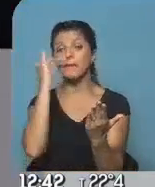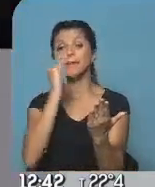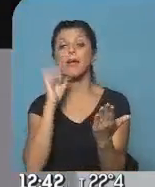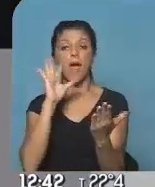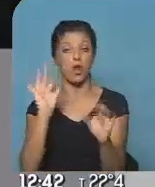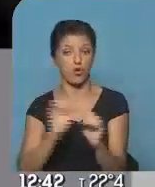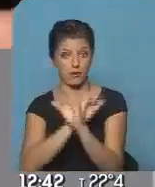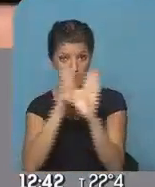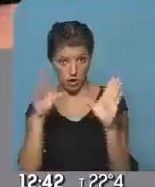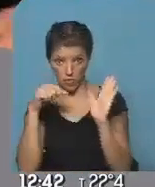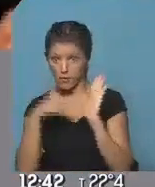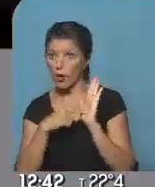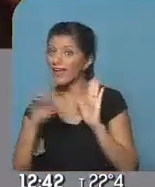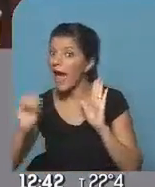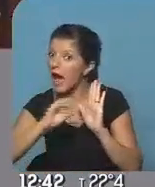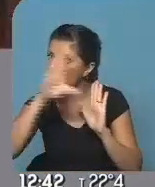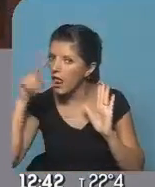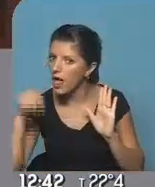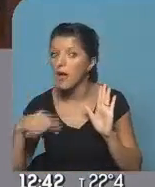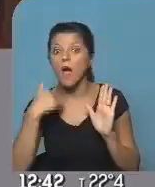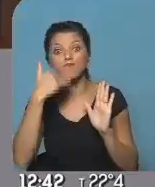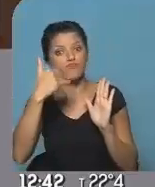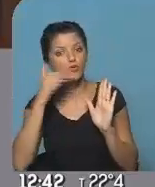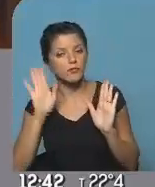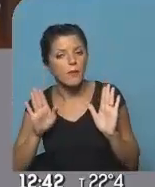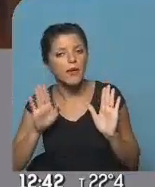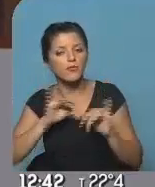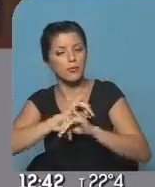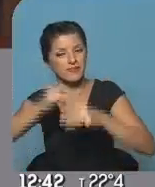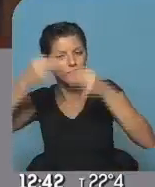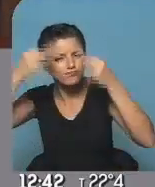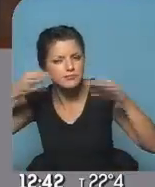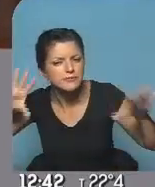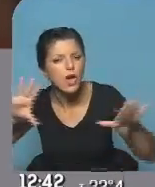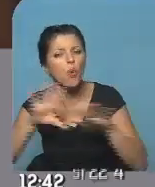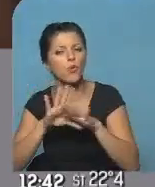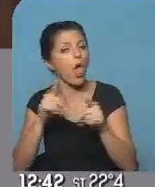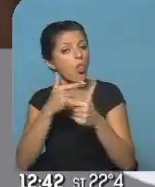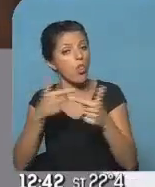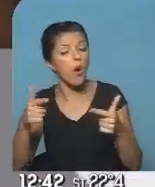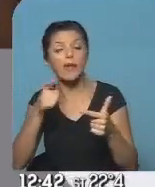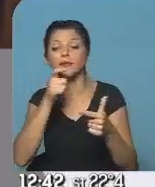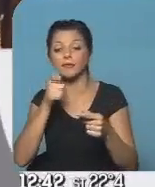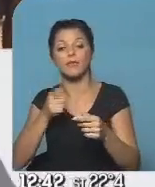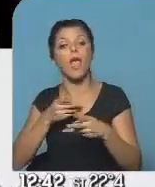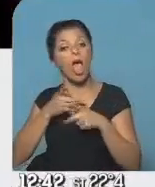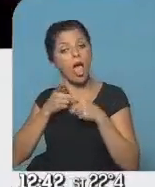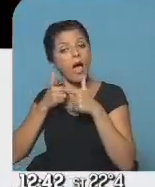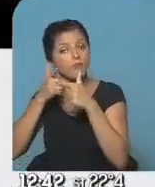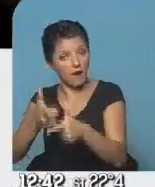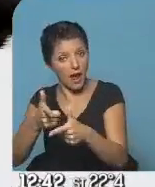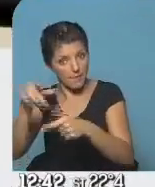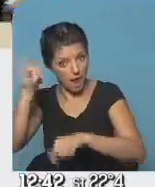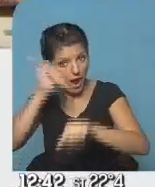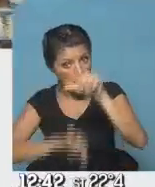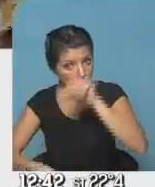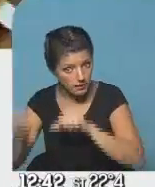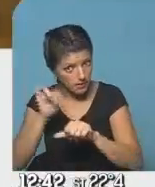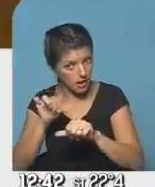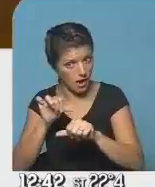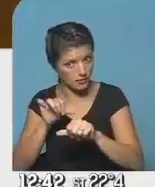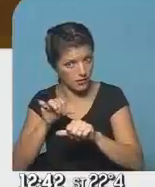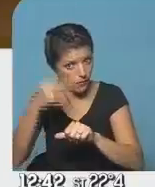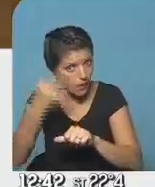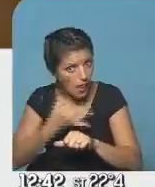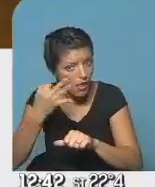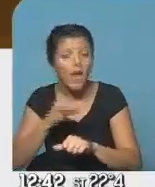se sabe verdaderamente a ciencia cierta si este ataque ocurrió y quién